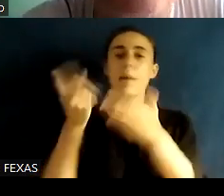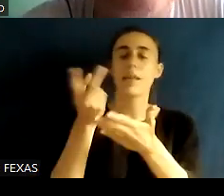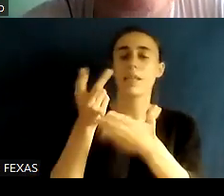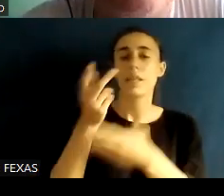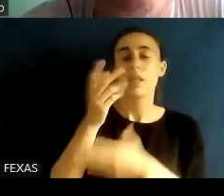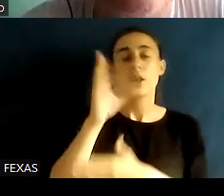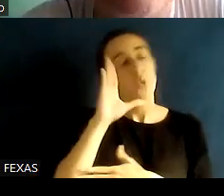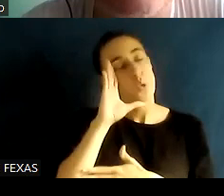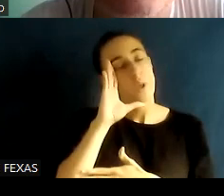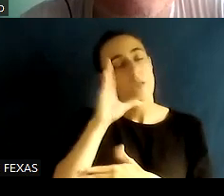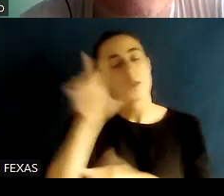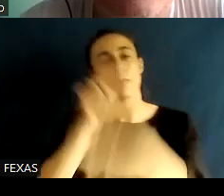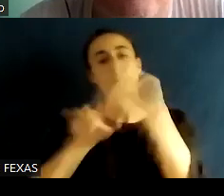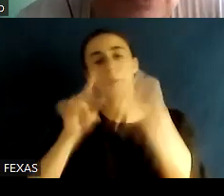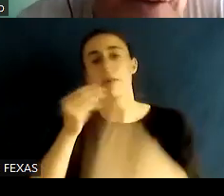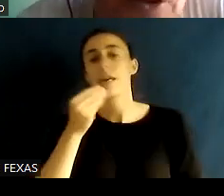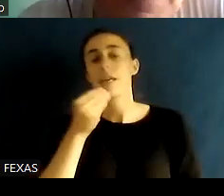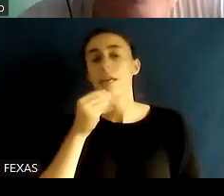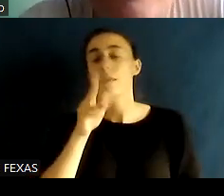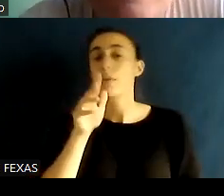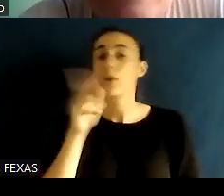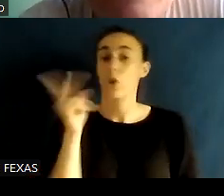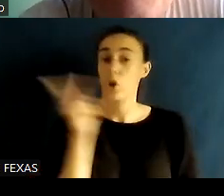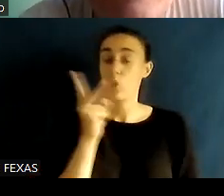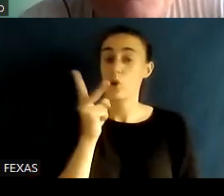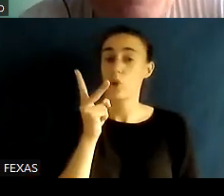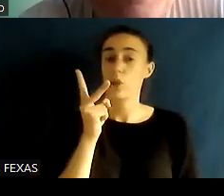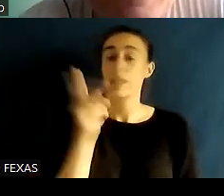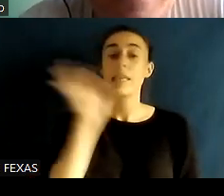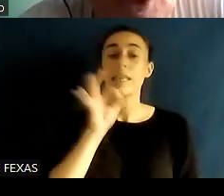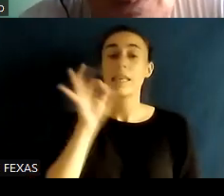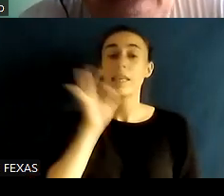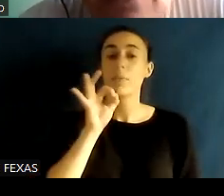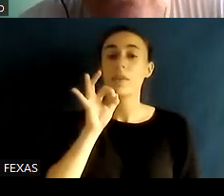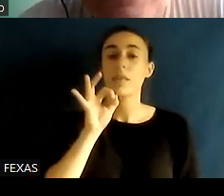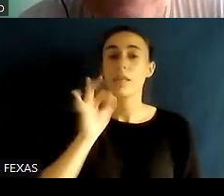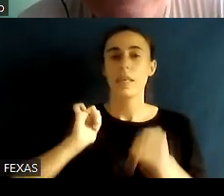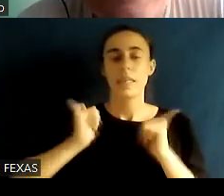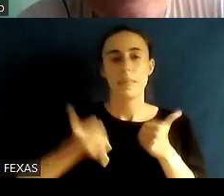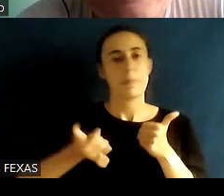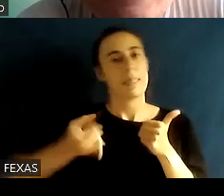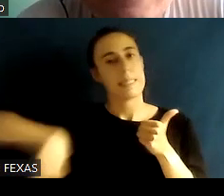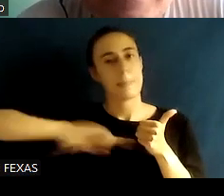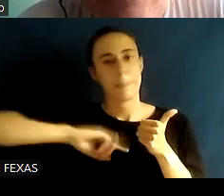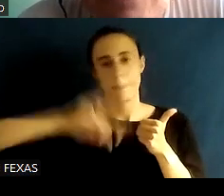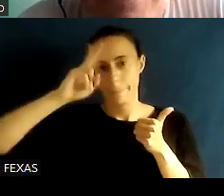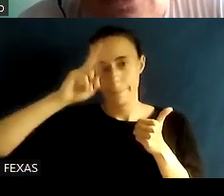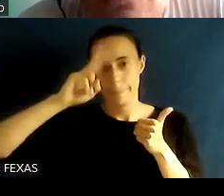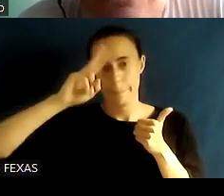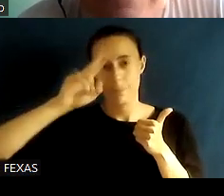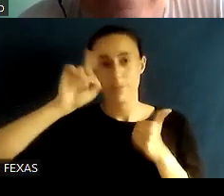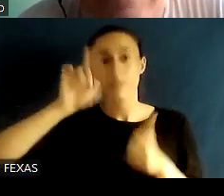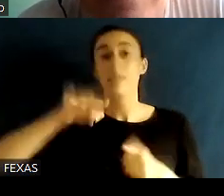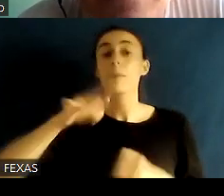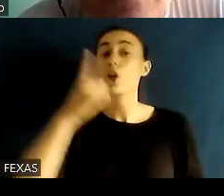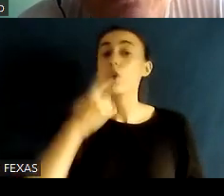porque son síntomas o síndromes que han de empezar a preocuparnos, y he anotado en